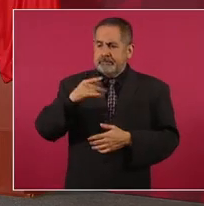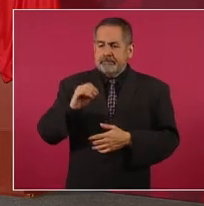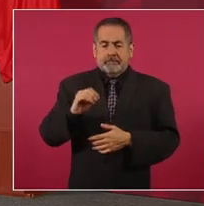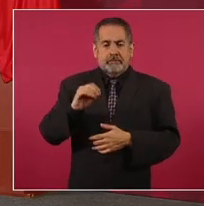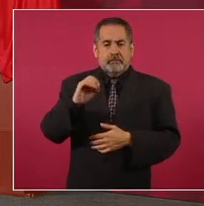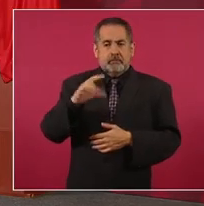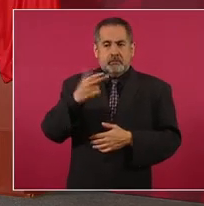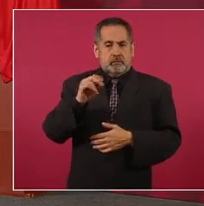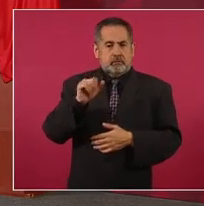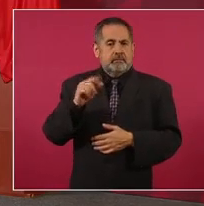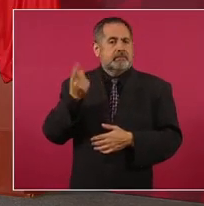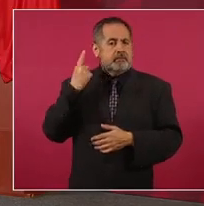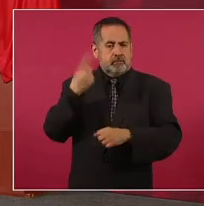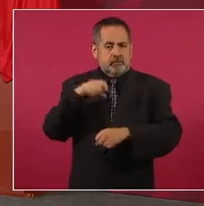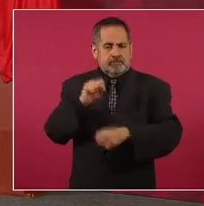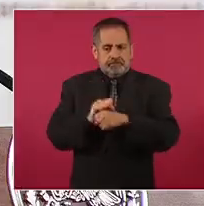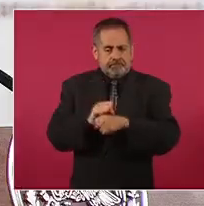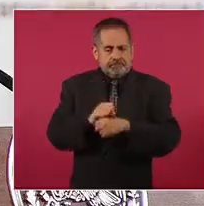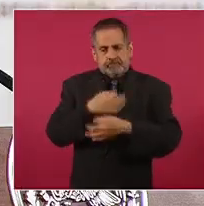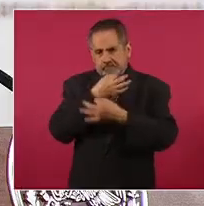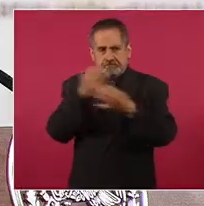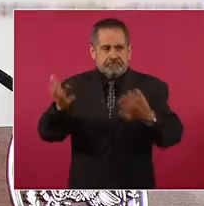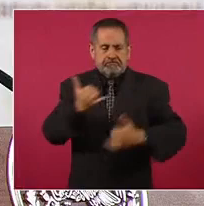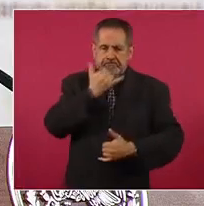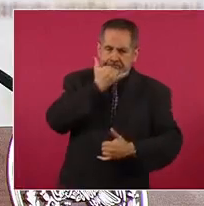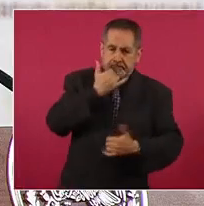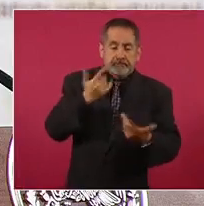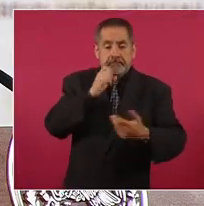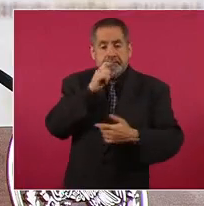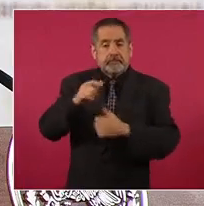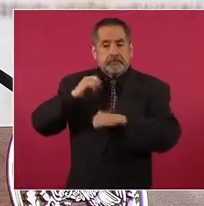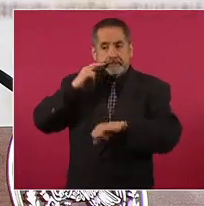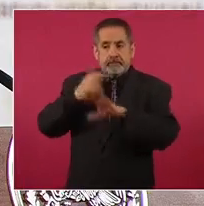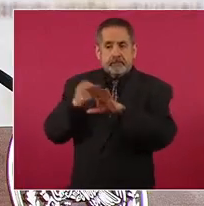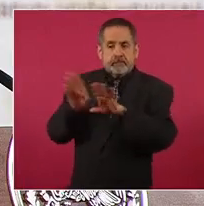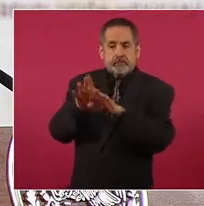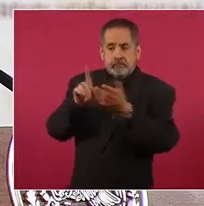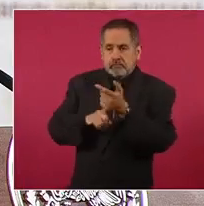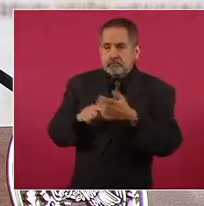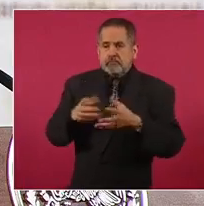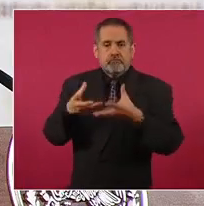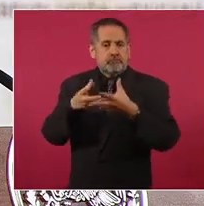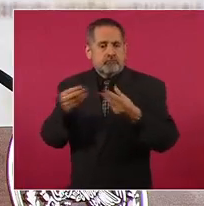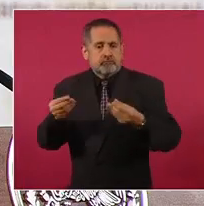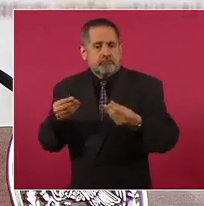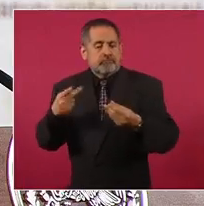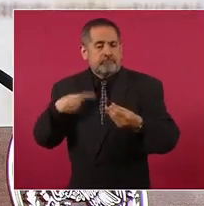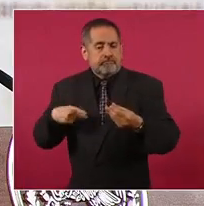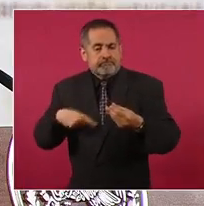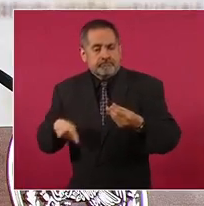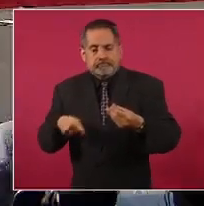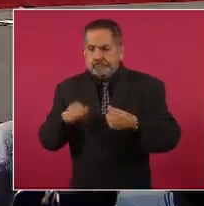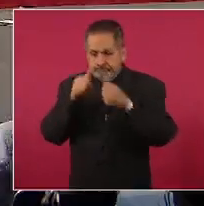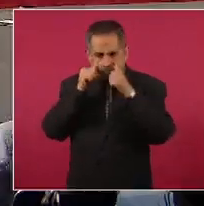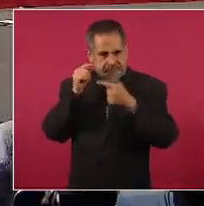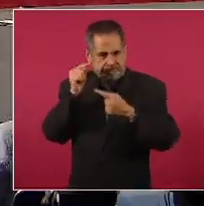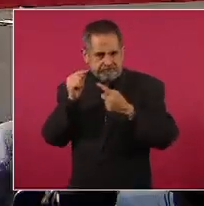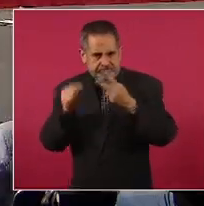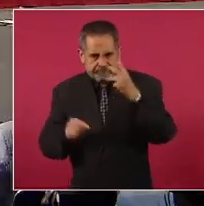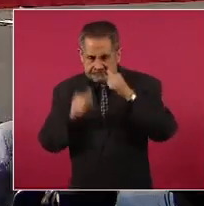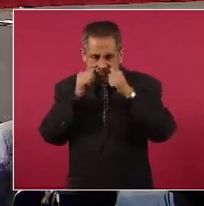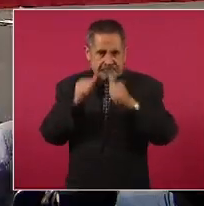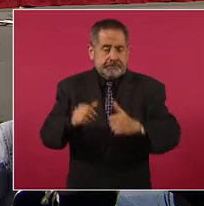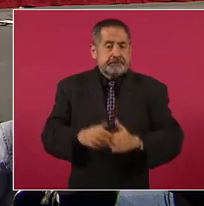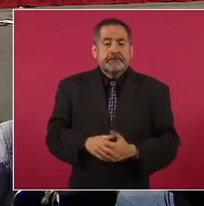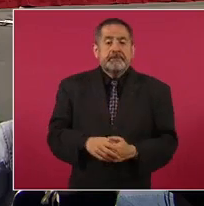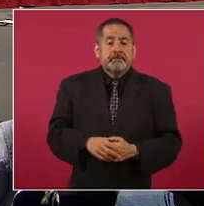la semana pasada, y se reconoció la competencia del Comité contra las Desapariciones Forzadas, que se están atendiendo puntualmente.